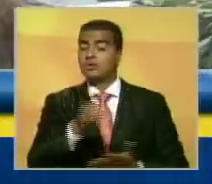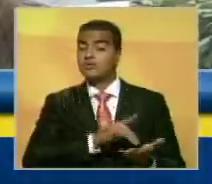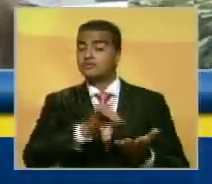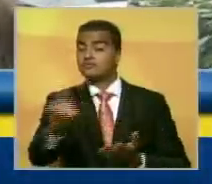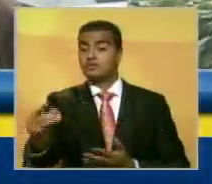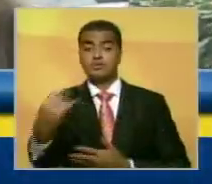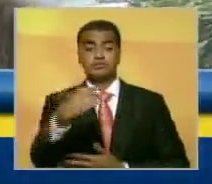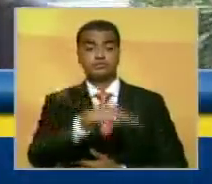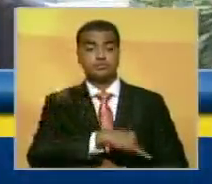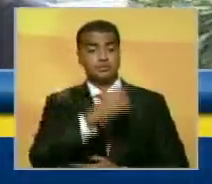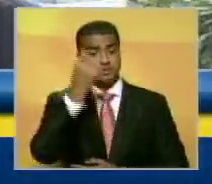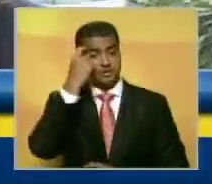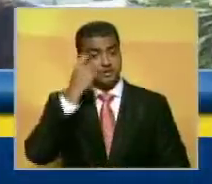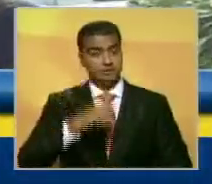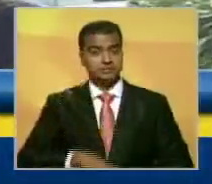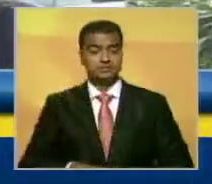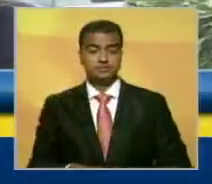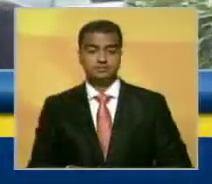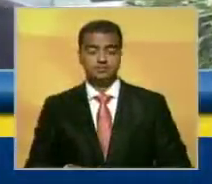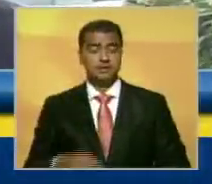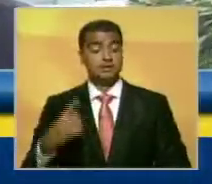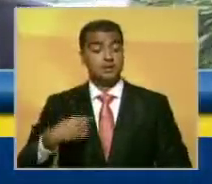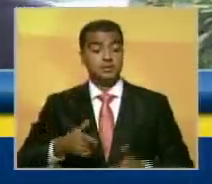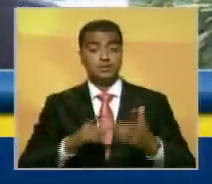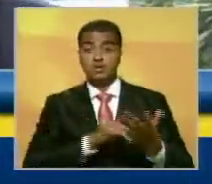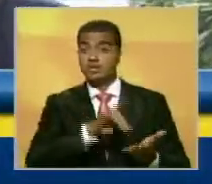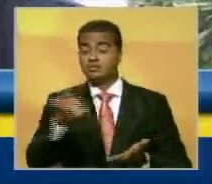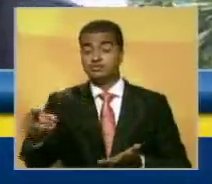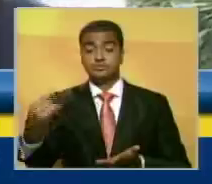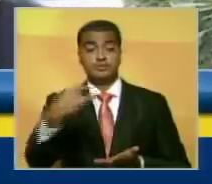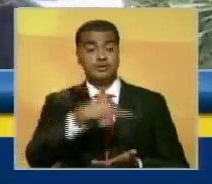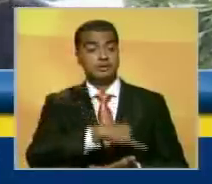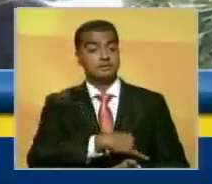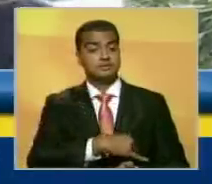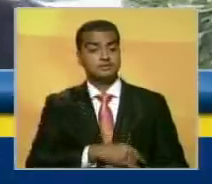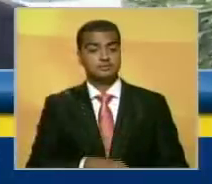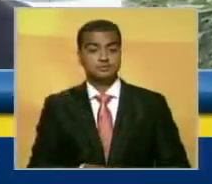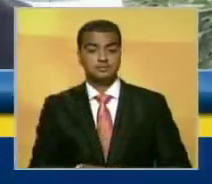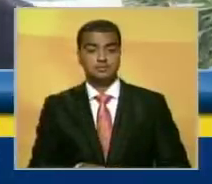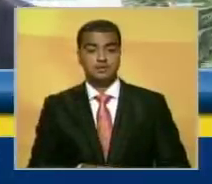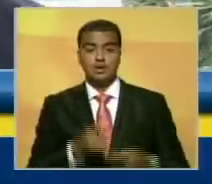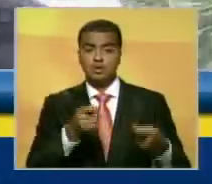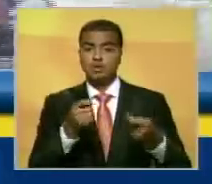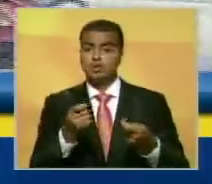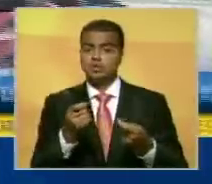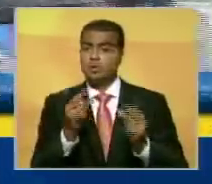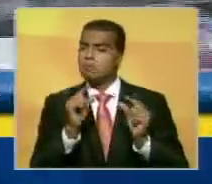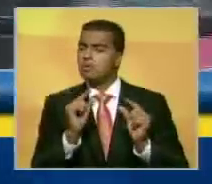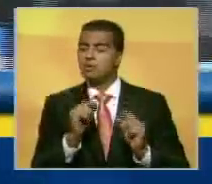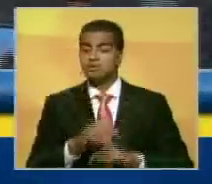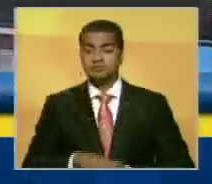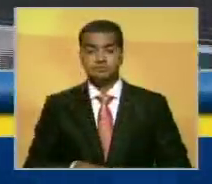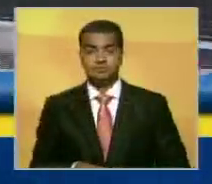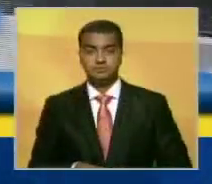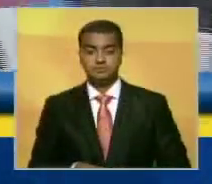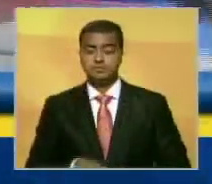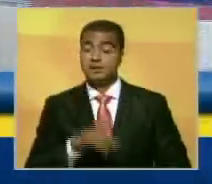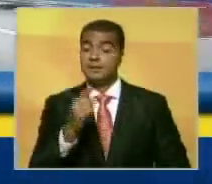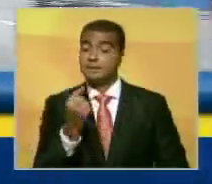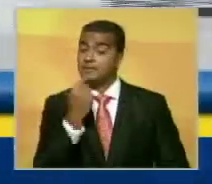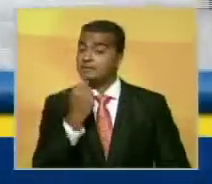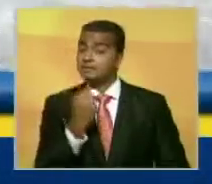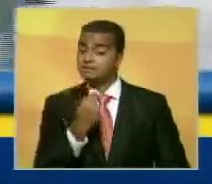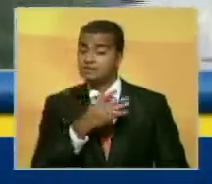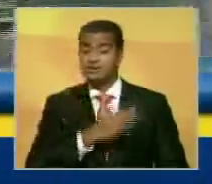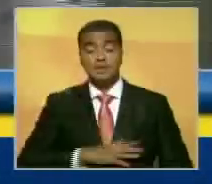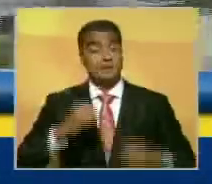vuelta por el día la gente tiene la opción de ir y venir y comprar su pasaje a un costo bastante razonable Hola barría resaltó que se